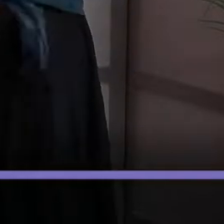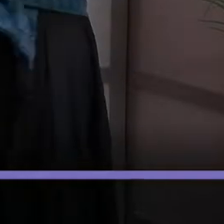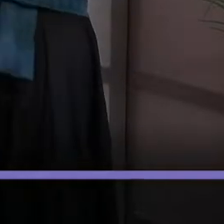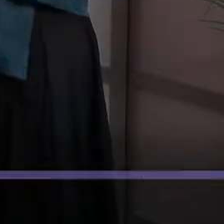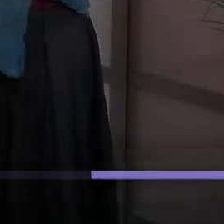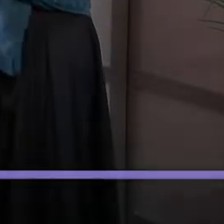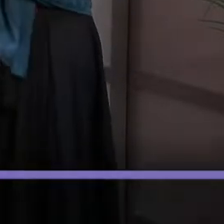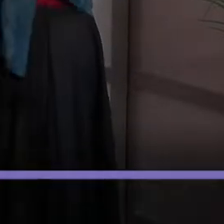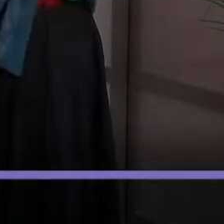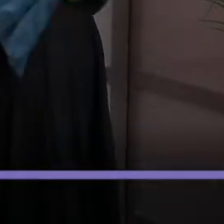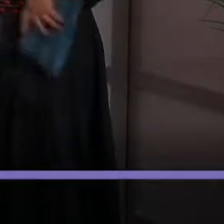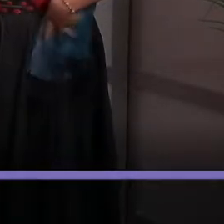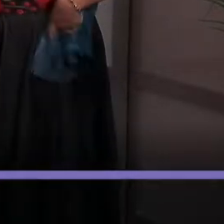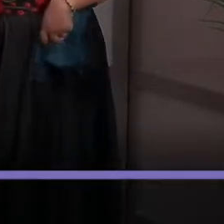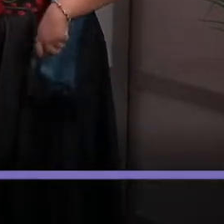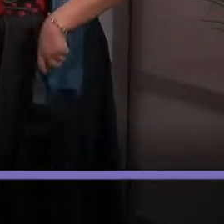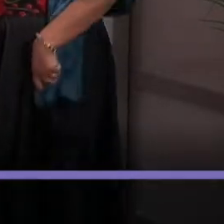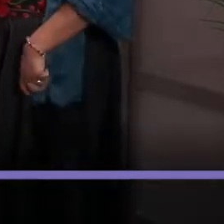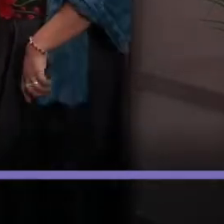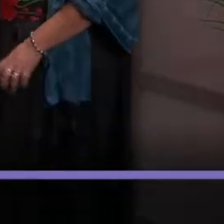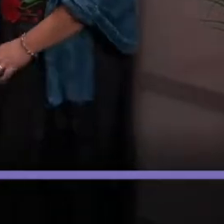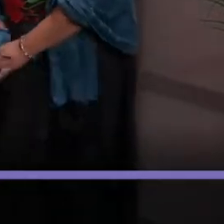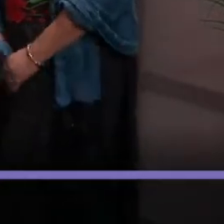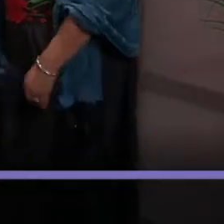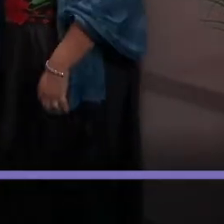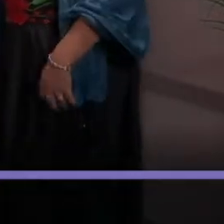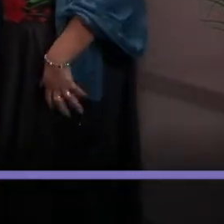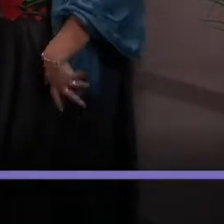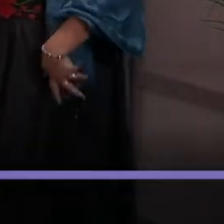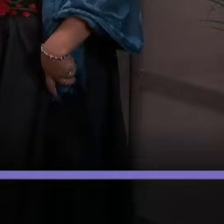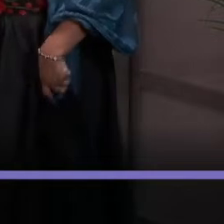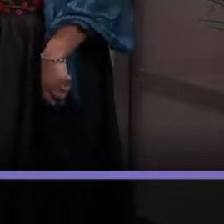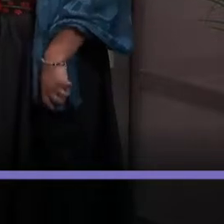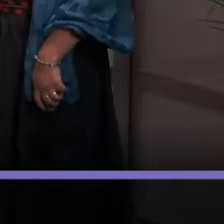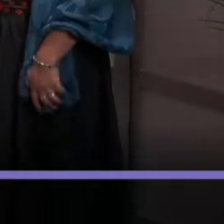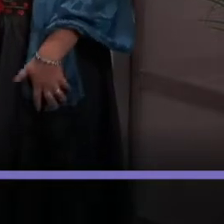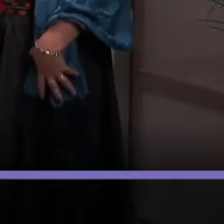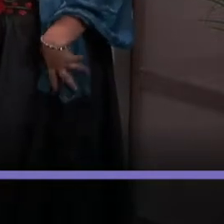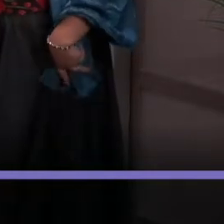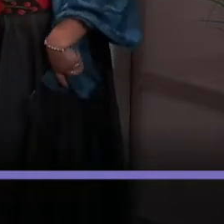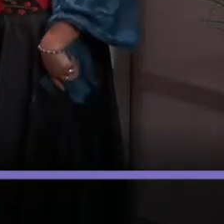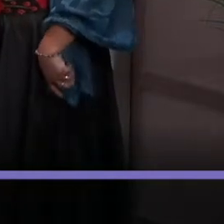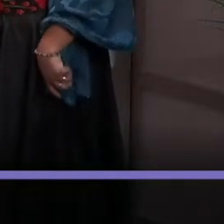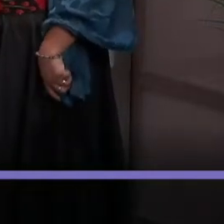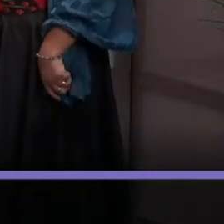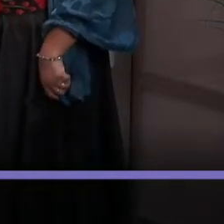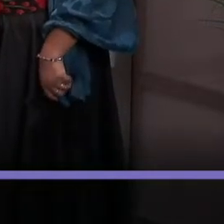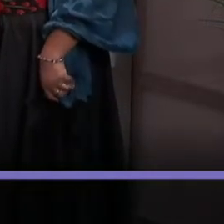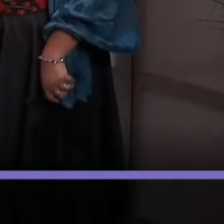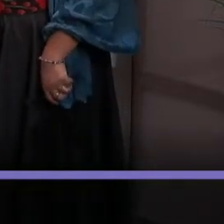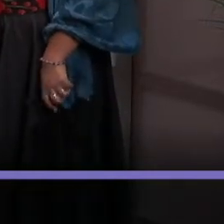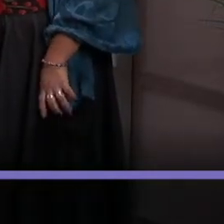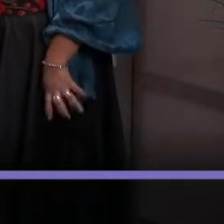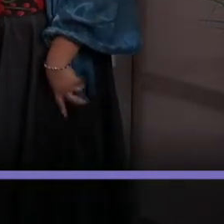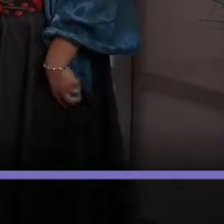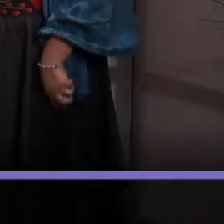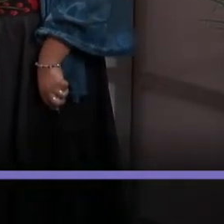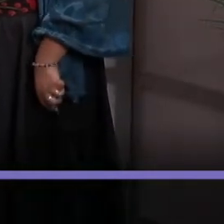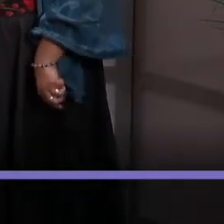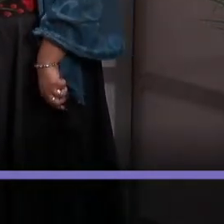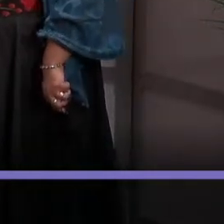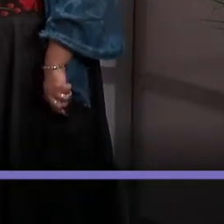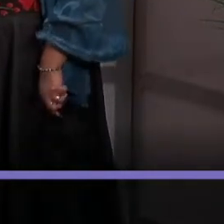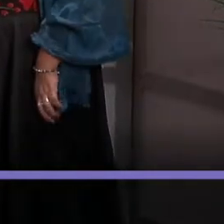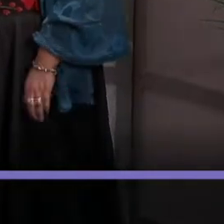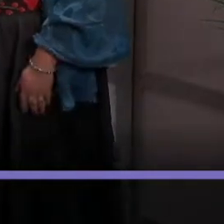Pues sí, es una raza distinta, pero La van a condenar nuestros dioses.